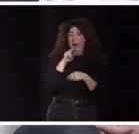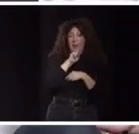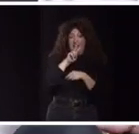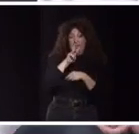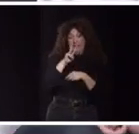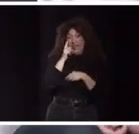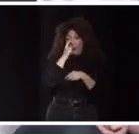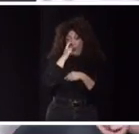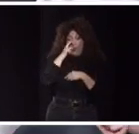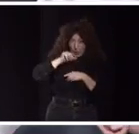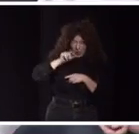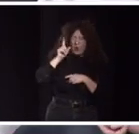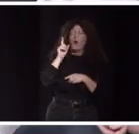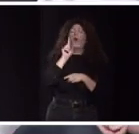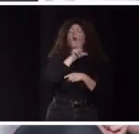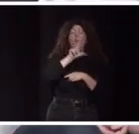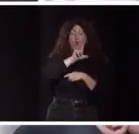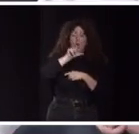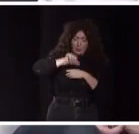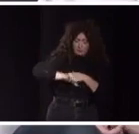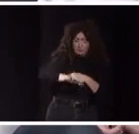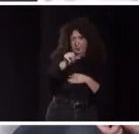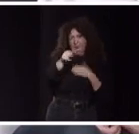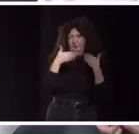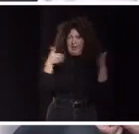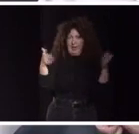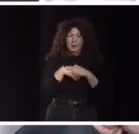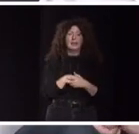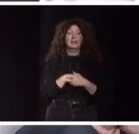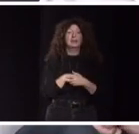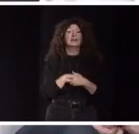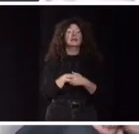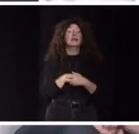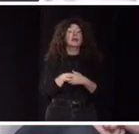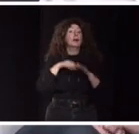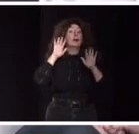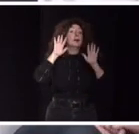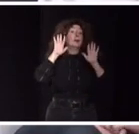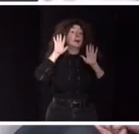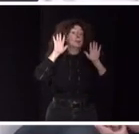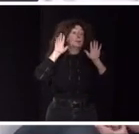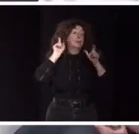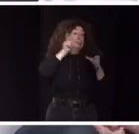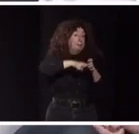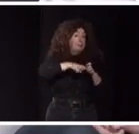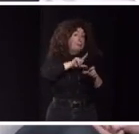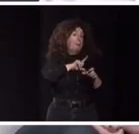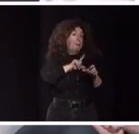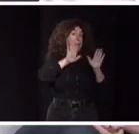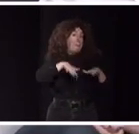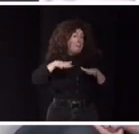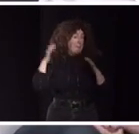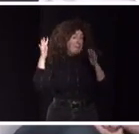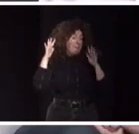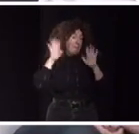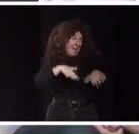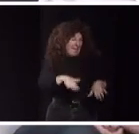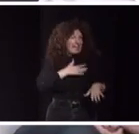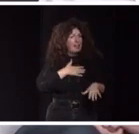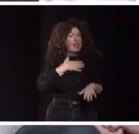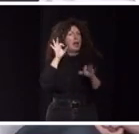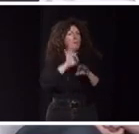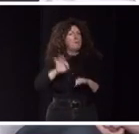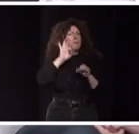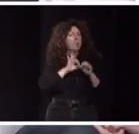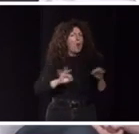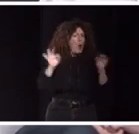de julio. Una vez más, la respuesta de la militancia de Podemos ha sido espectacular. Yo no tengo